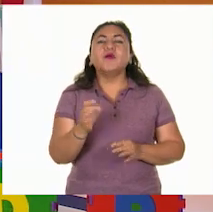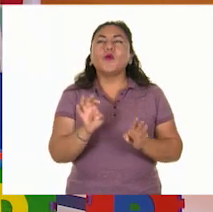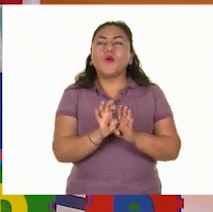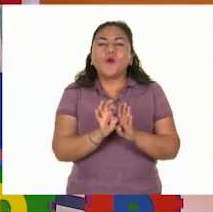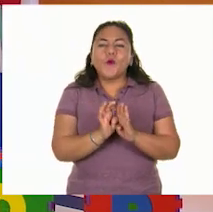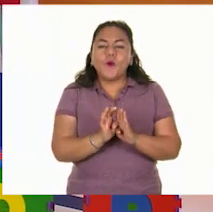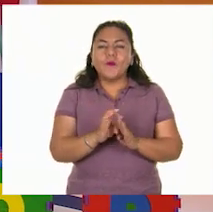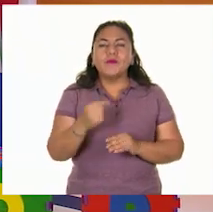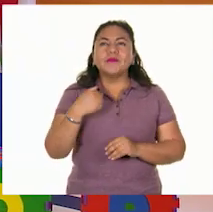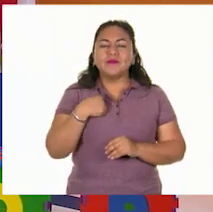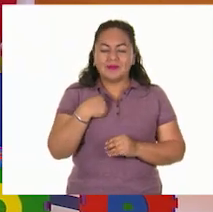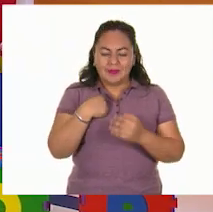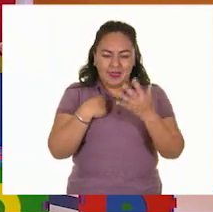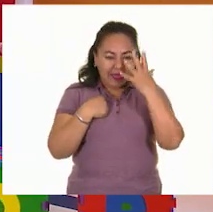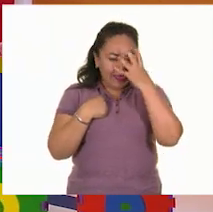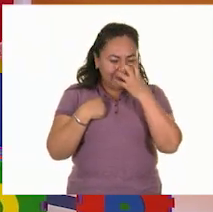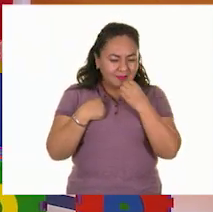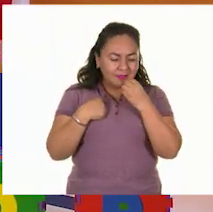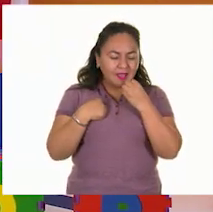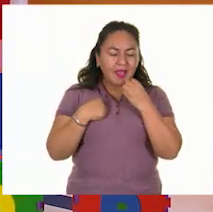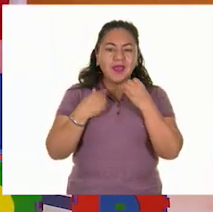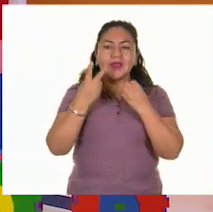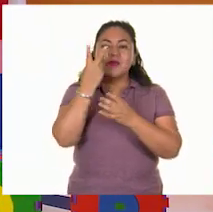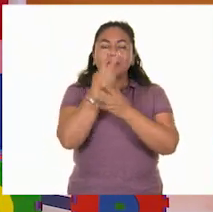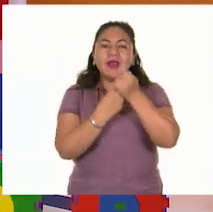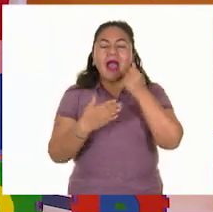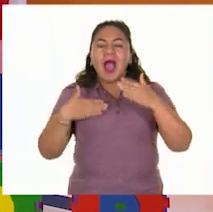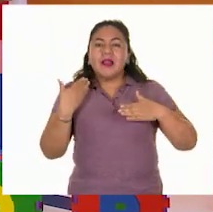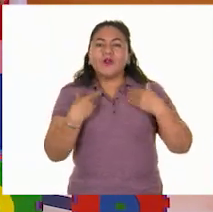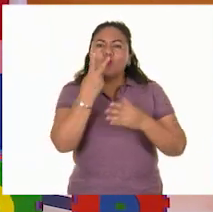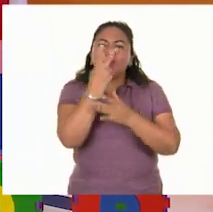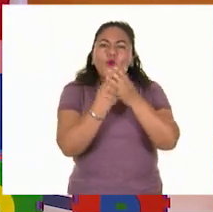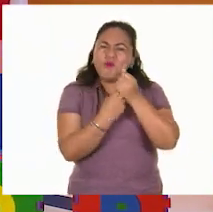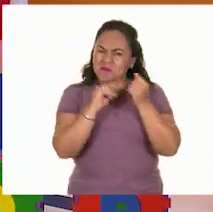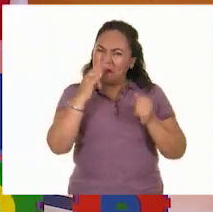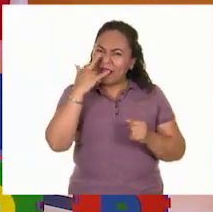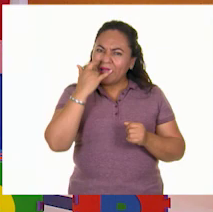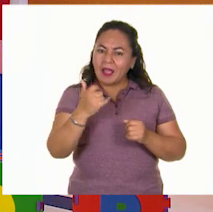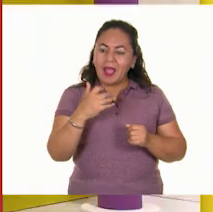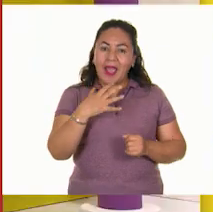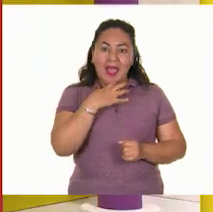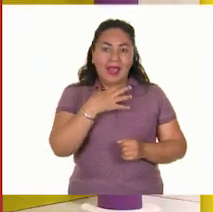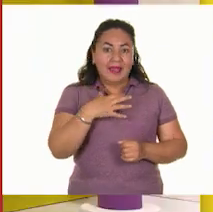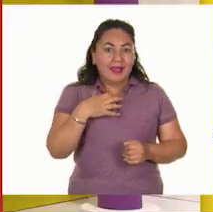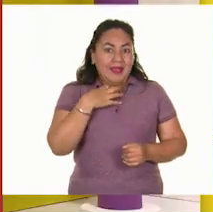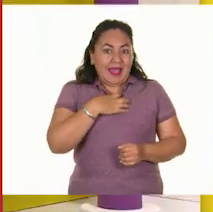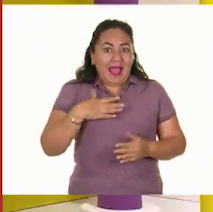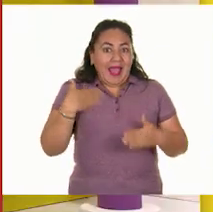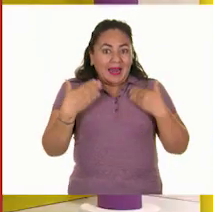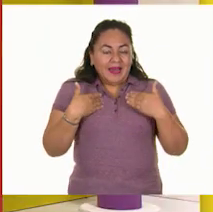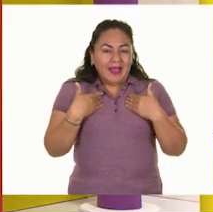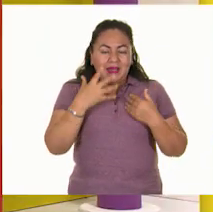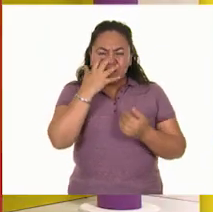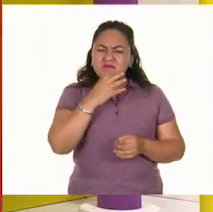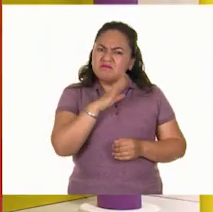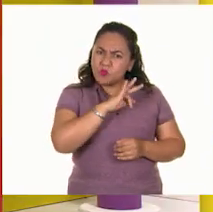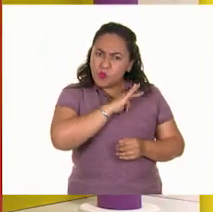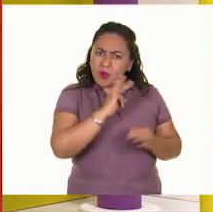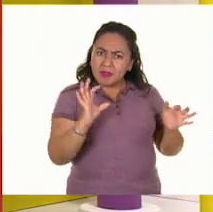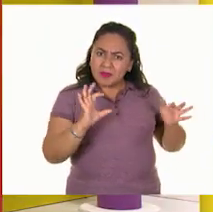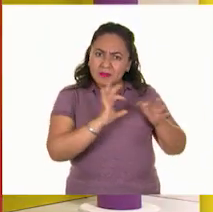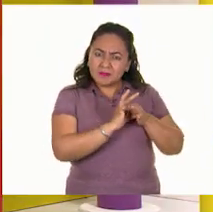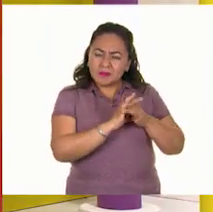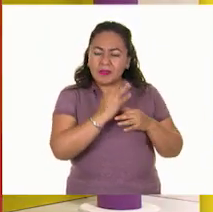mezcla entre tristeza y alegría. Es una cosa muy rara, ¿no? se pueden entonces combinar las